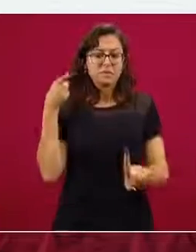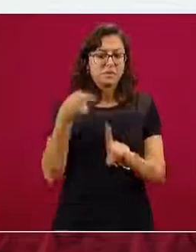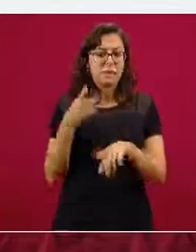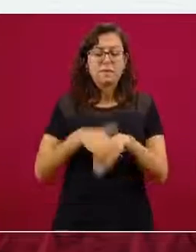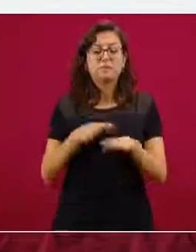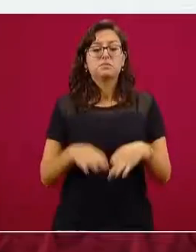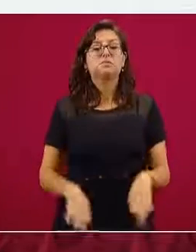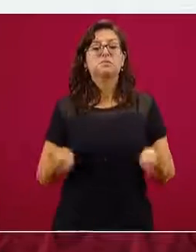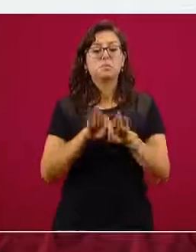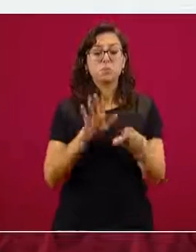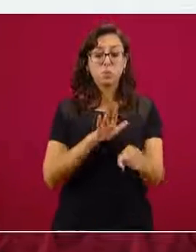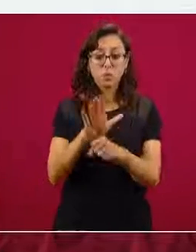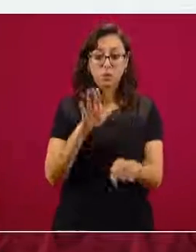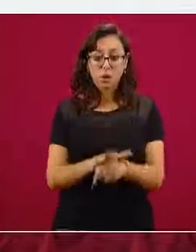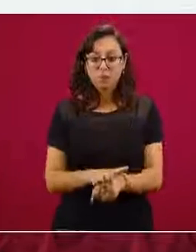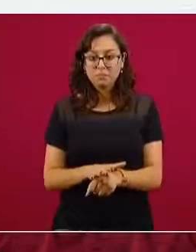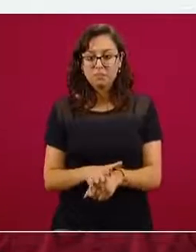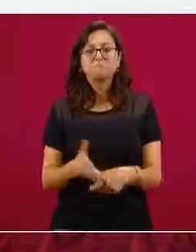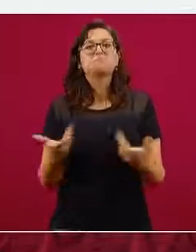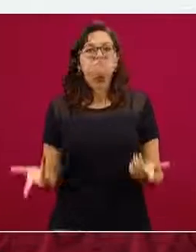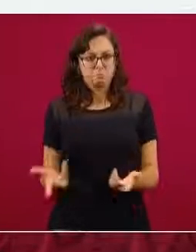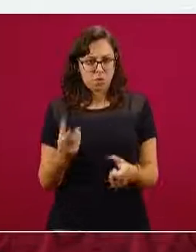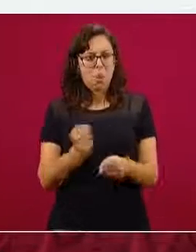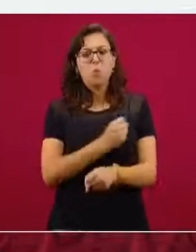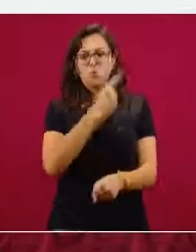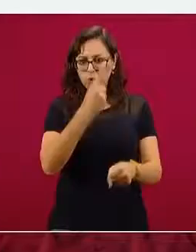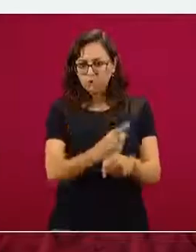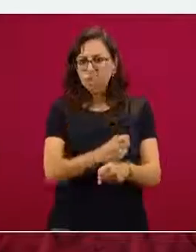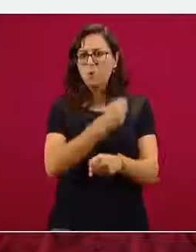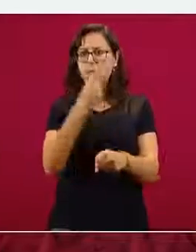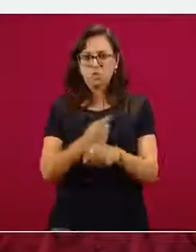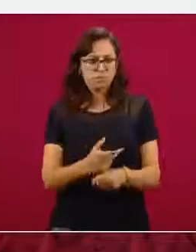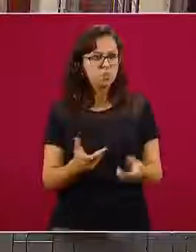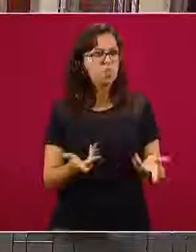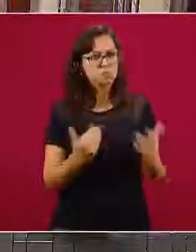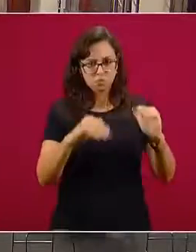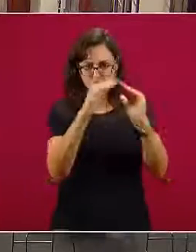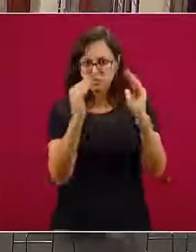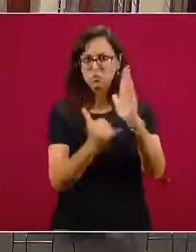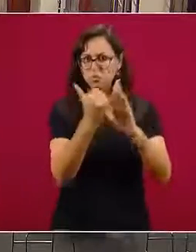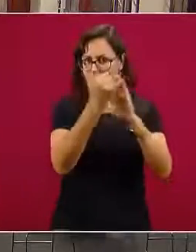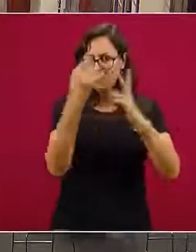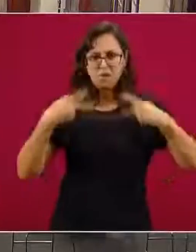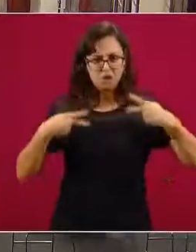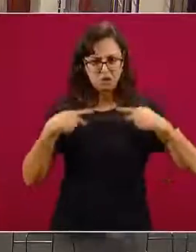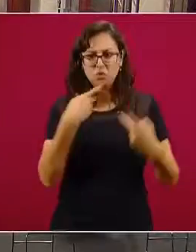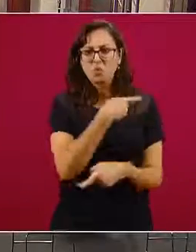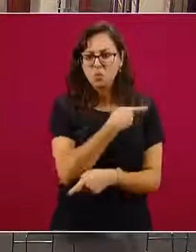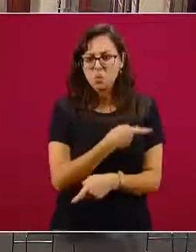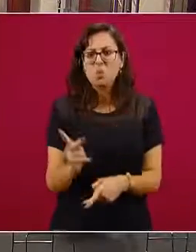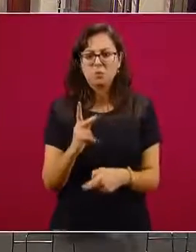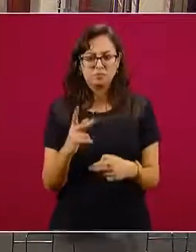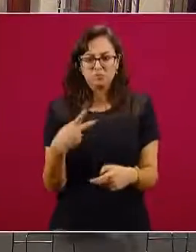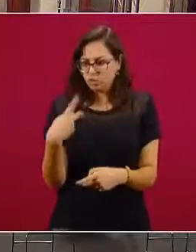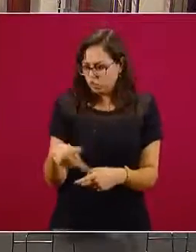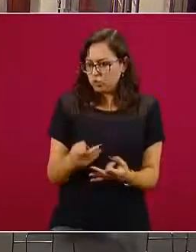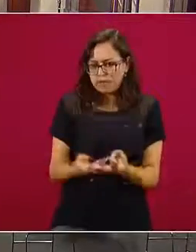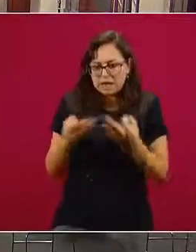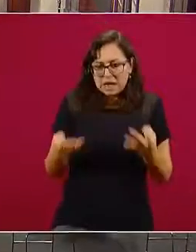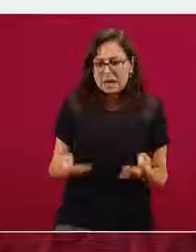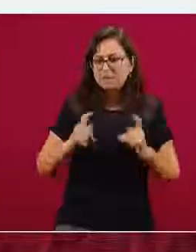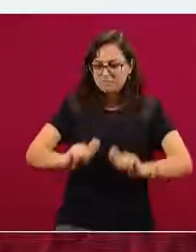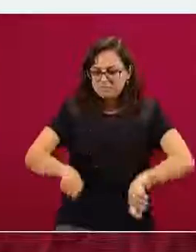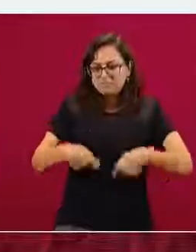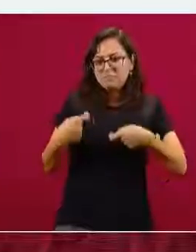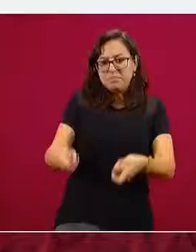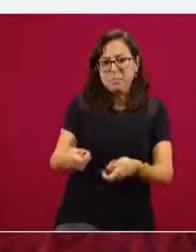y es que se genere mucho suelo, sobre todo para las familias de menores ingresos, es decir, que tengan en dónde vivir, que tengan acceso a